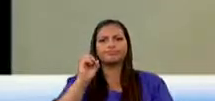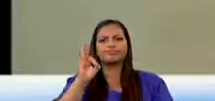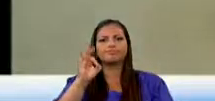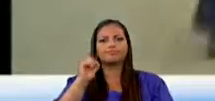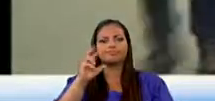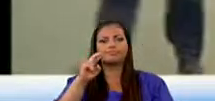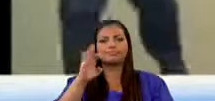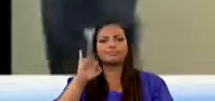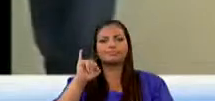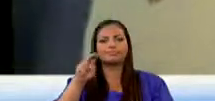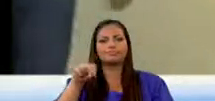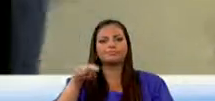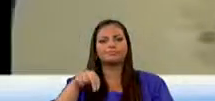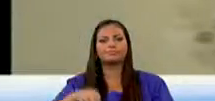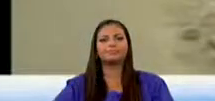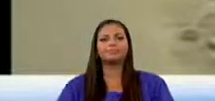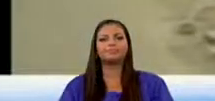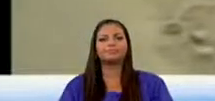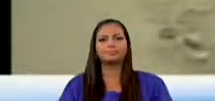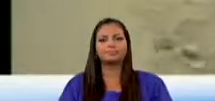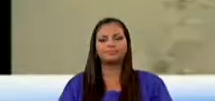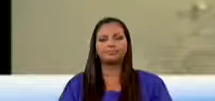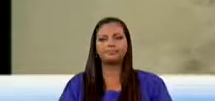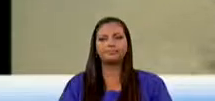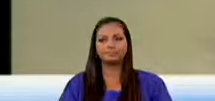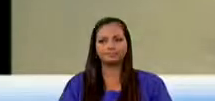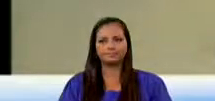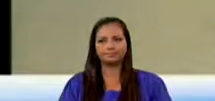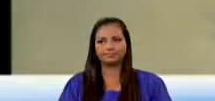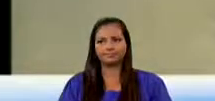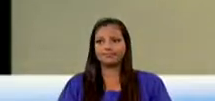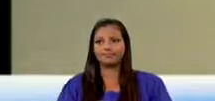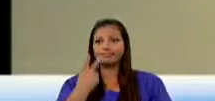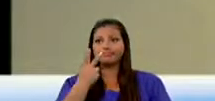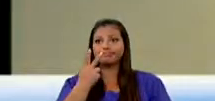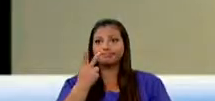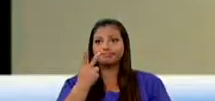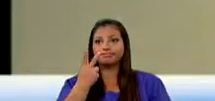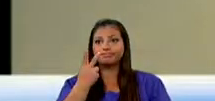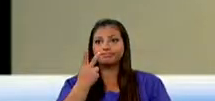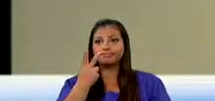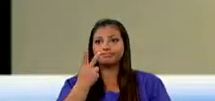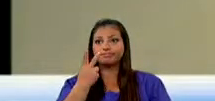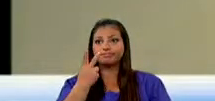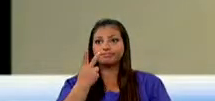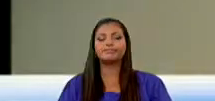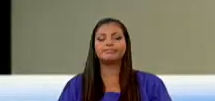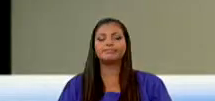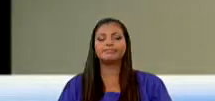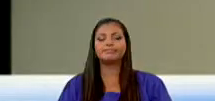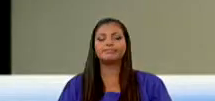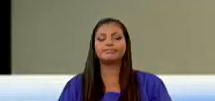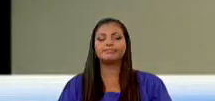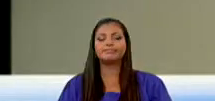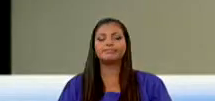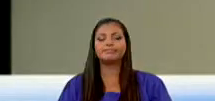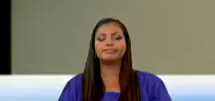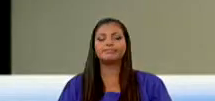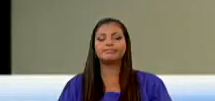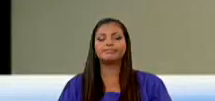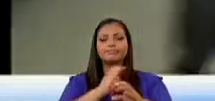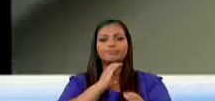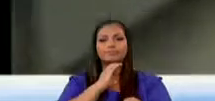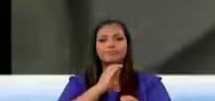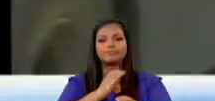este acceso. Y pues, se forma. Mira lo que se forma ahorita. Ahí está. Son dos buses.